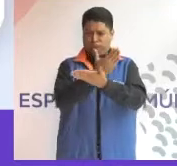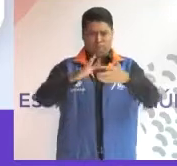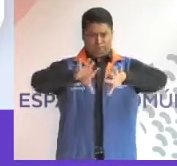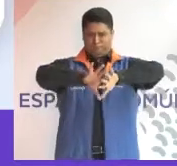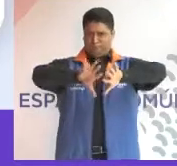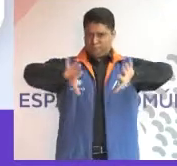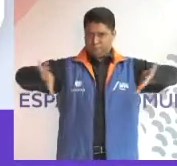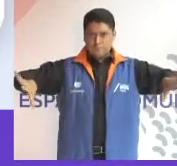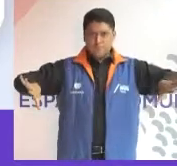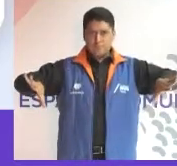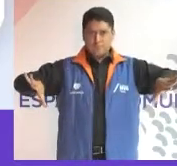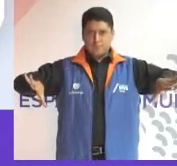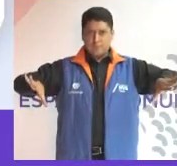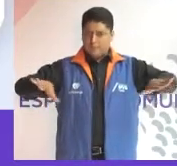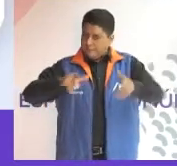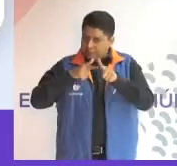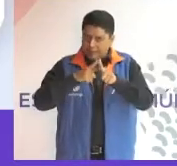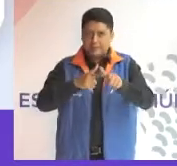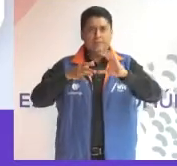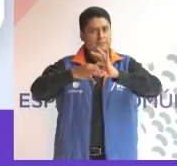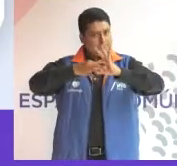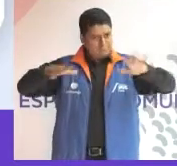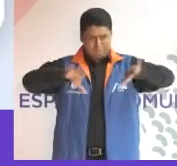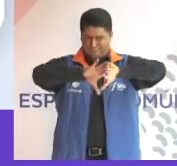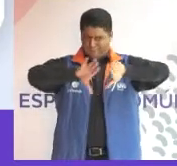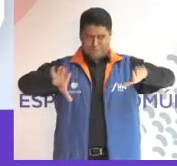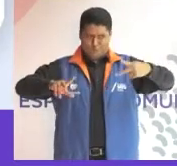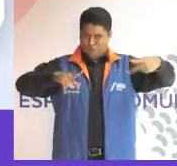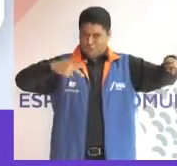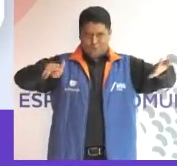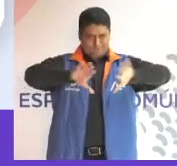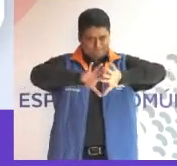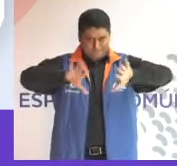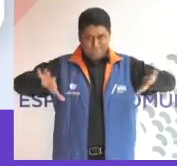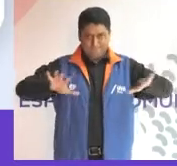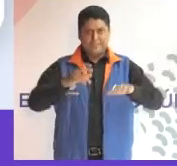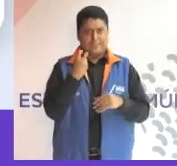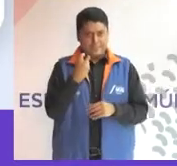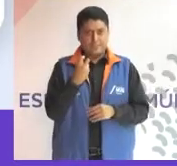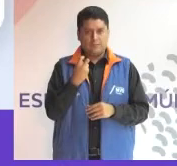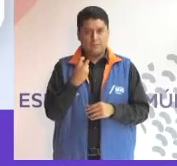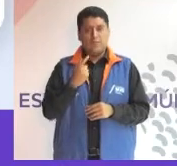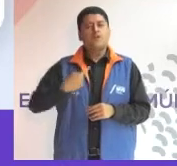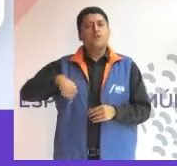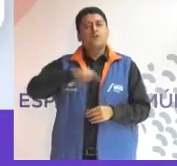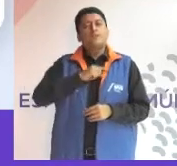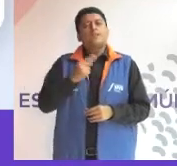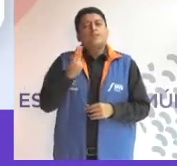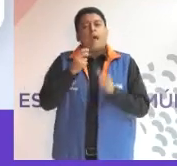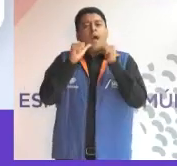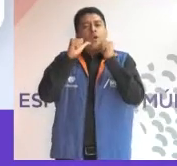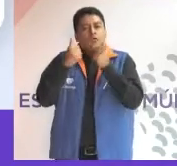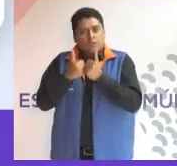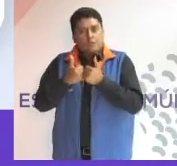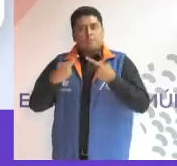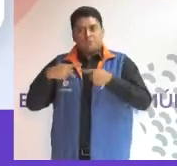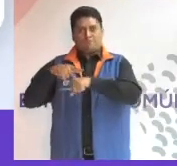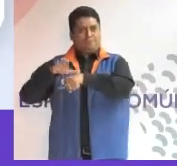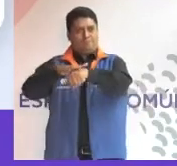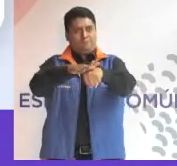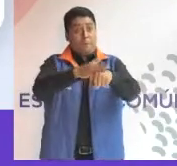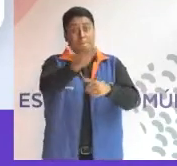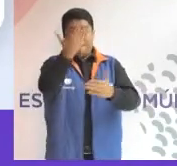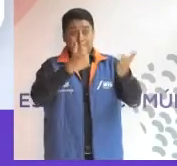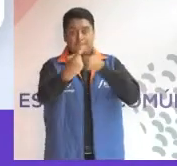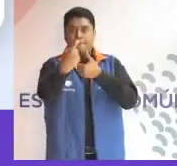a crear esta visibilidad que es la que nos está faltando, a las organizaciones a poner las pilas para que más gente participe con nosotros de